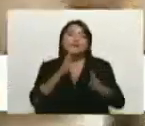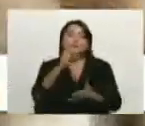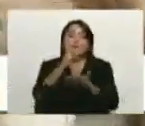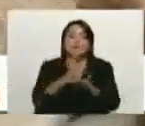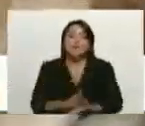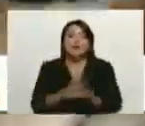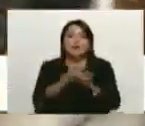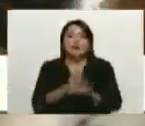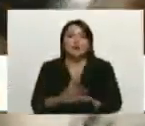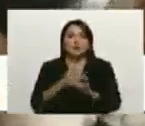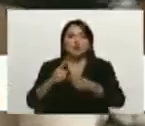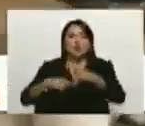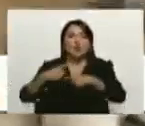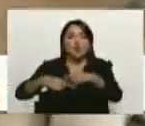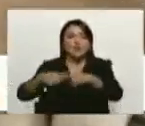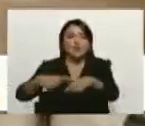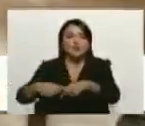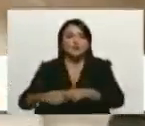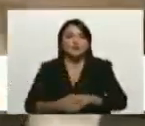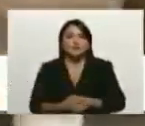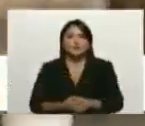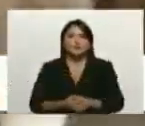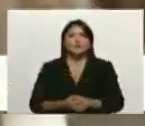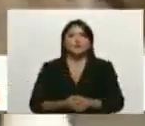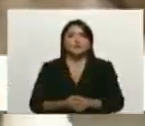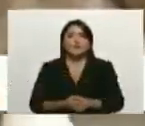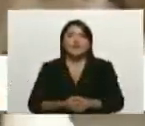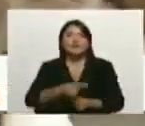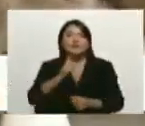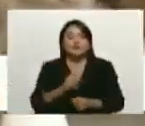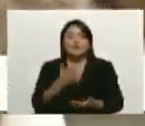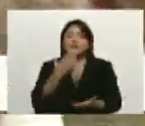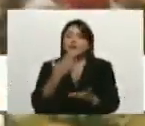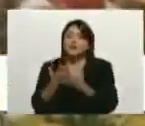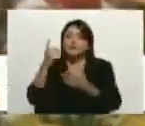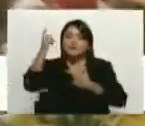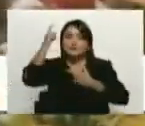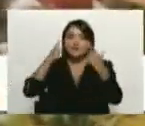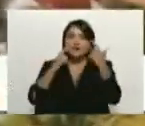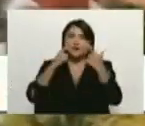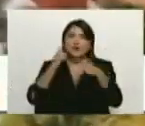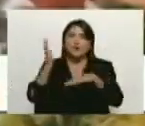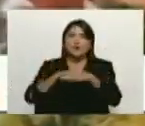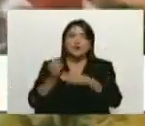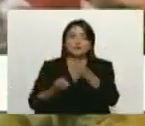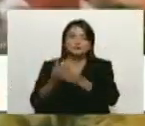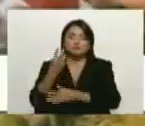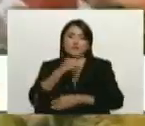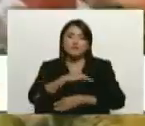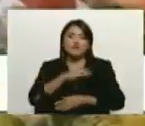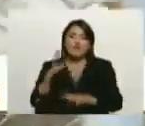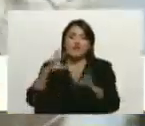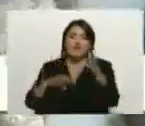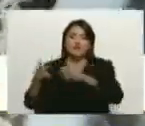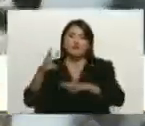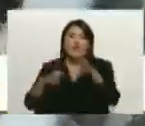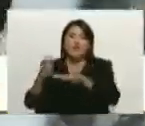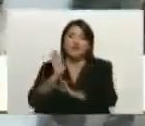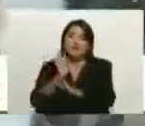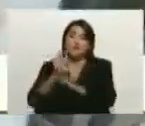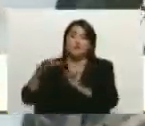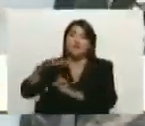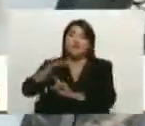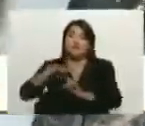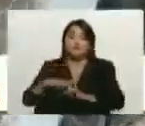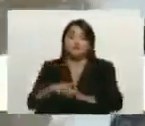de comida diariamente. Asimismo, agradeció al comandante Chávez por crear la misión Nevado que también busca proteger